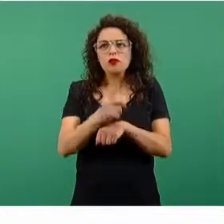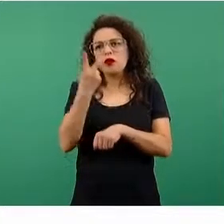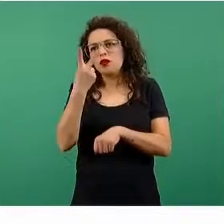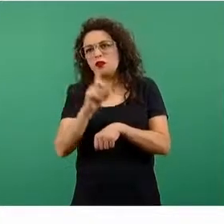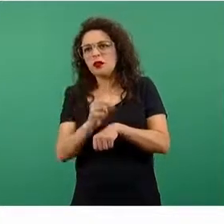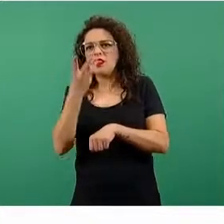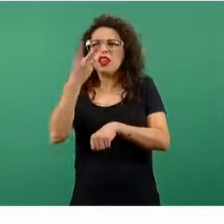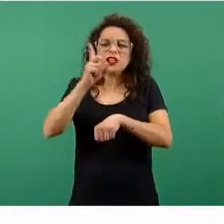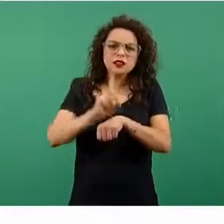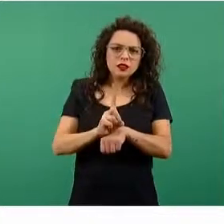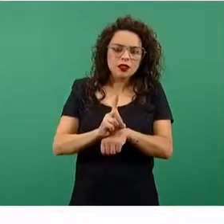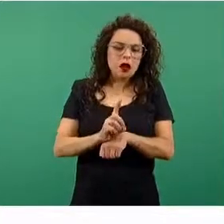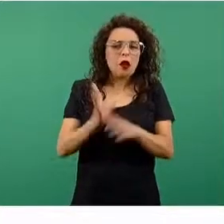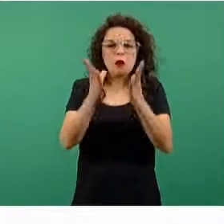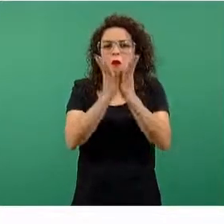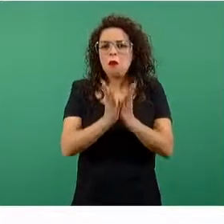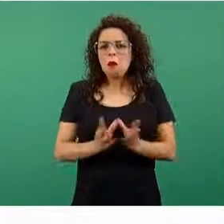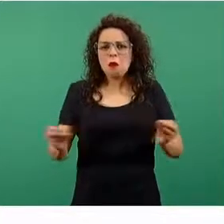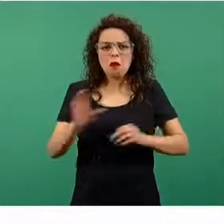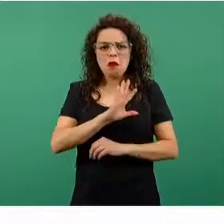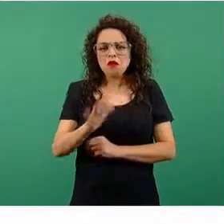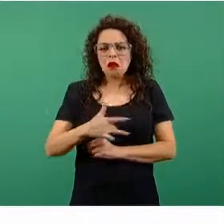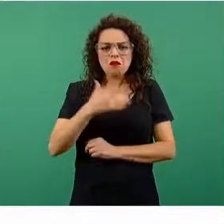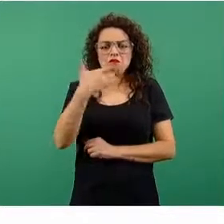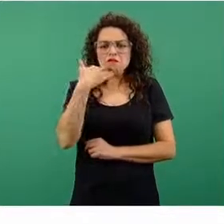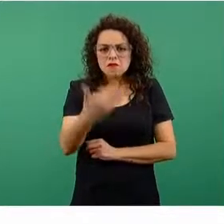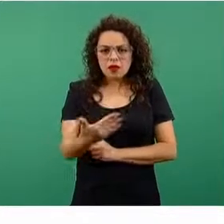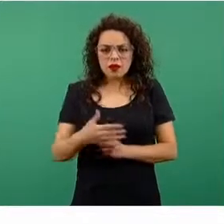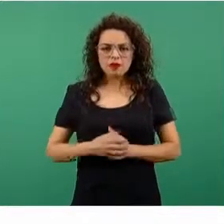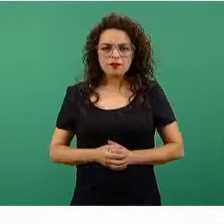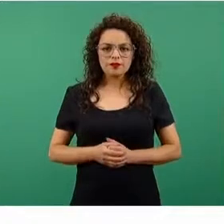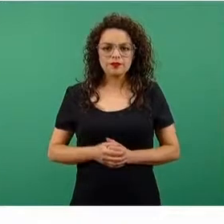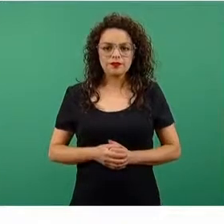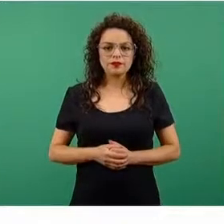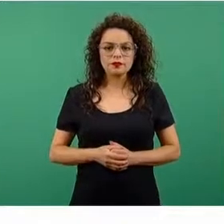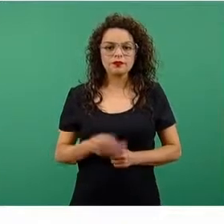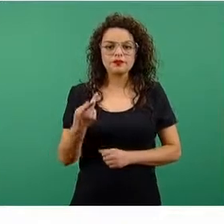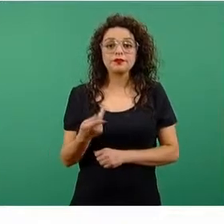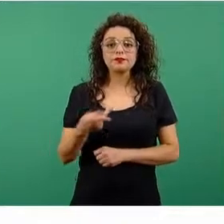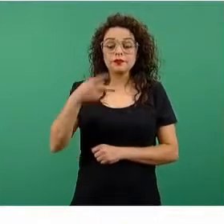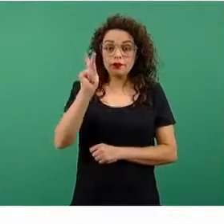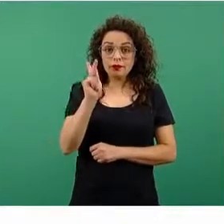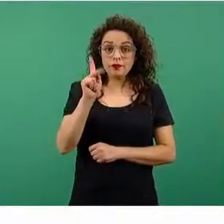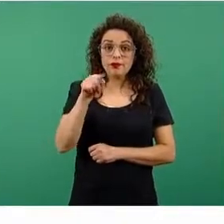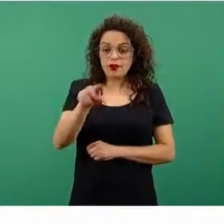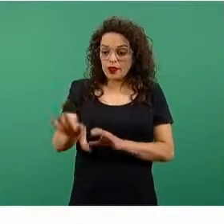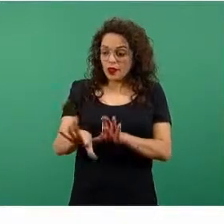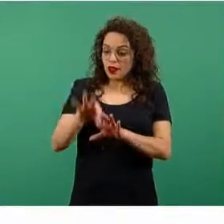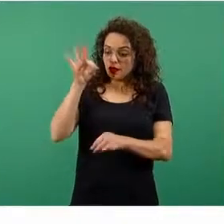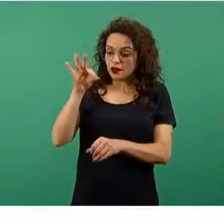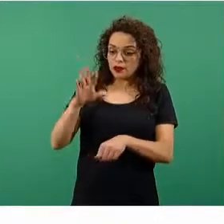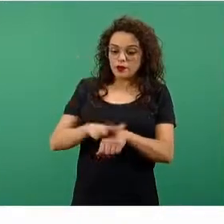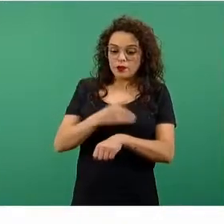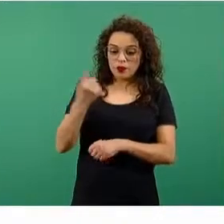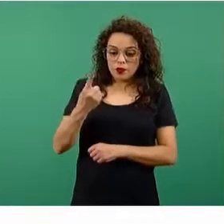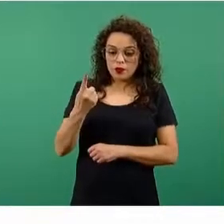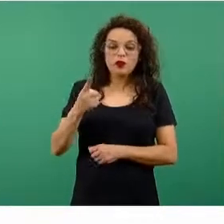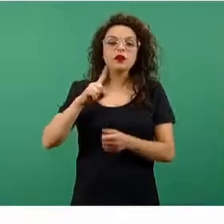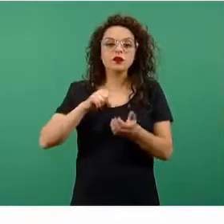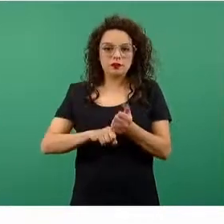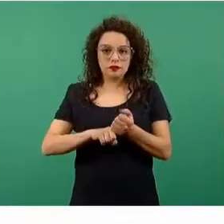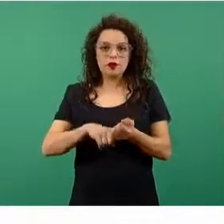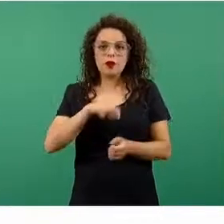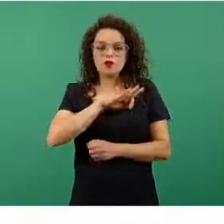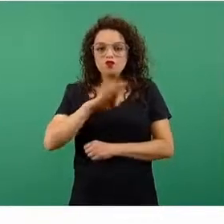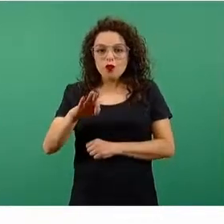días y las personas se recuperan por completo. Pero se le vigila porque es muy importante que esto nos da la oportunidad de